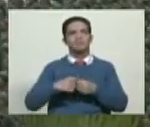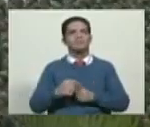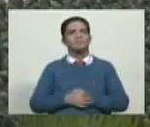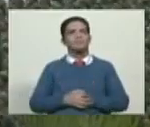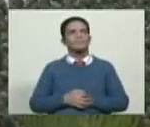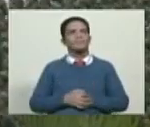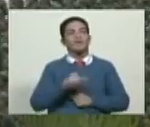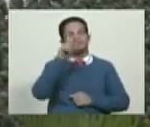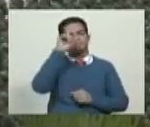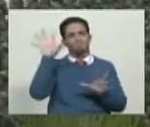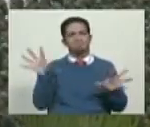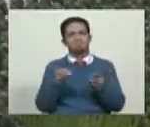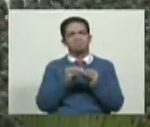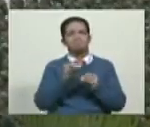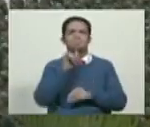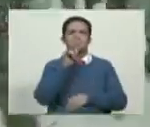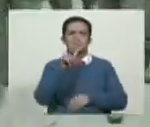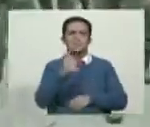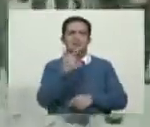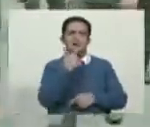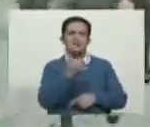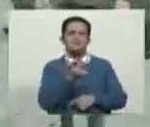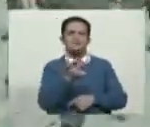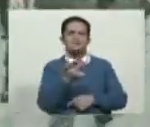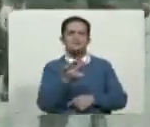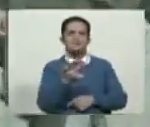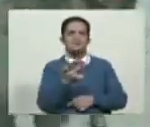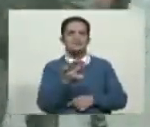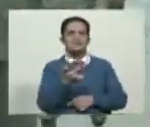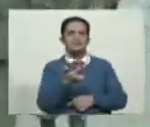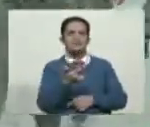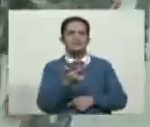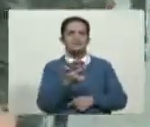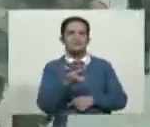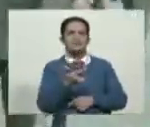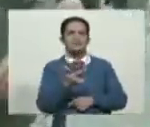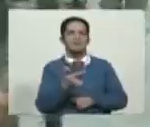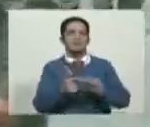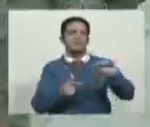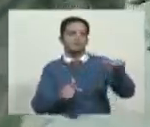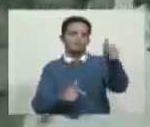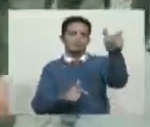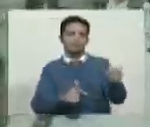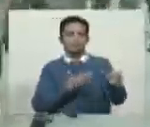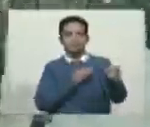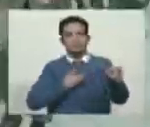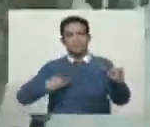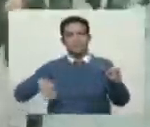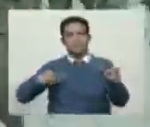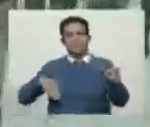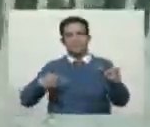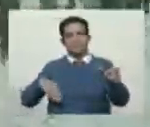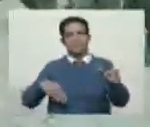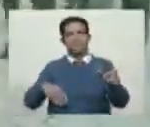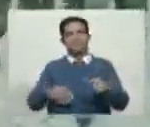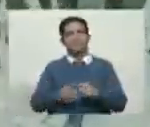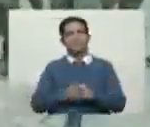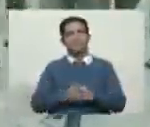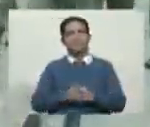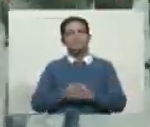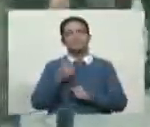parte entonces del mensaje que ha dicho el comandante en jefe de la Fuerza Armada Nacional Bolivariana: contamos con